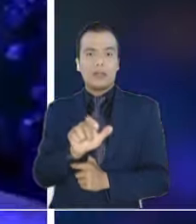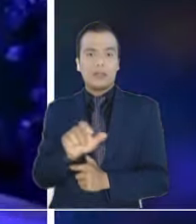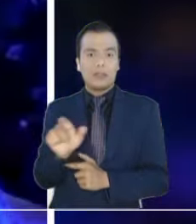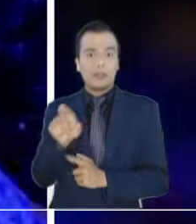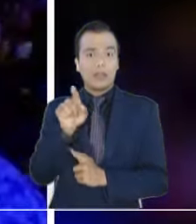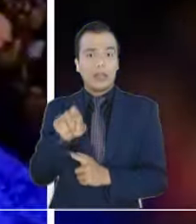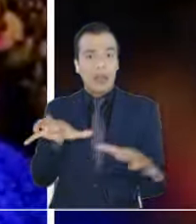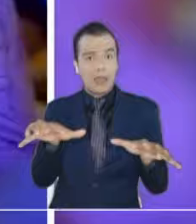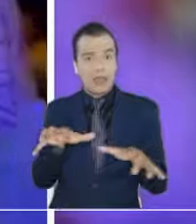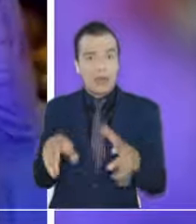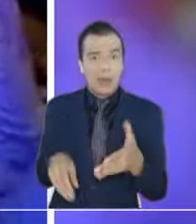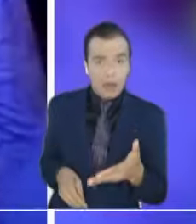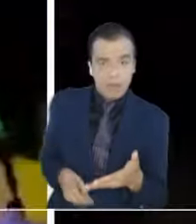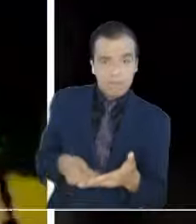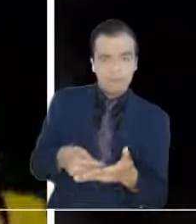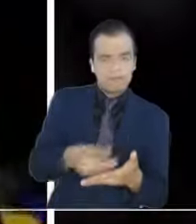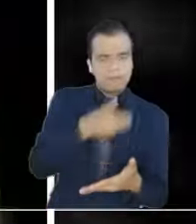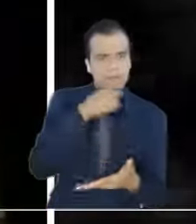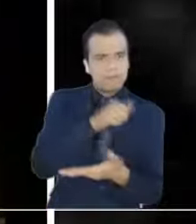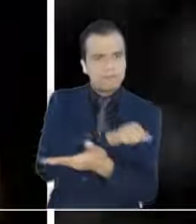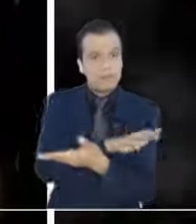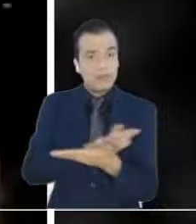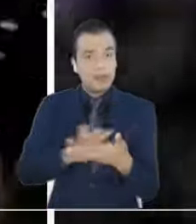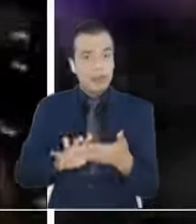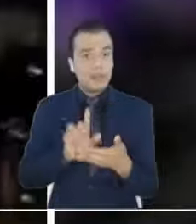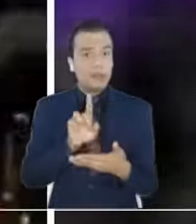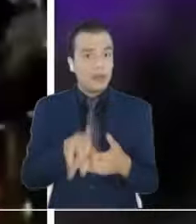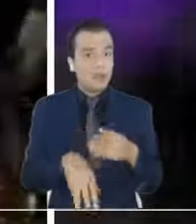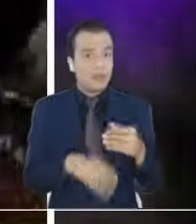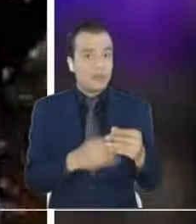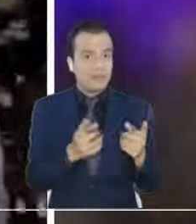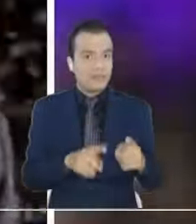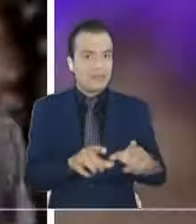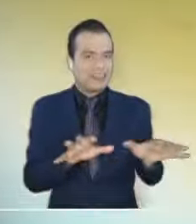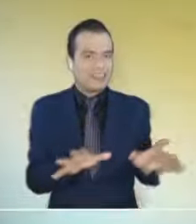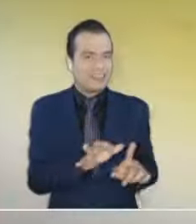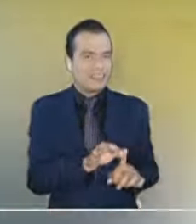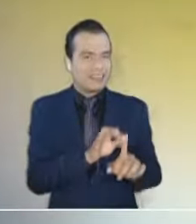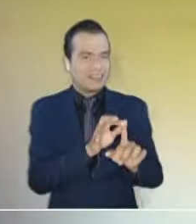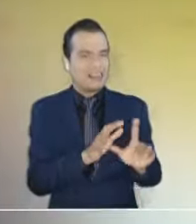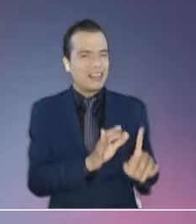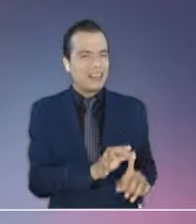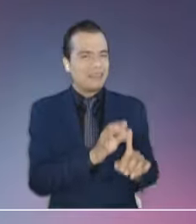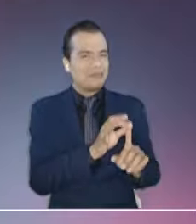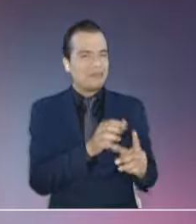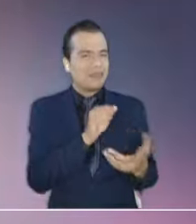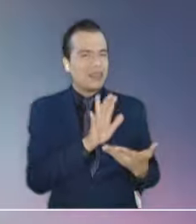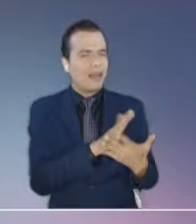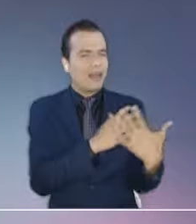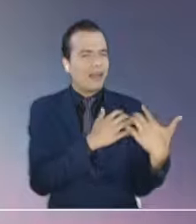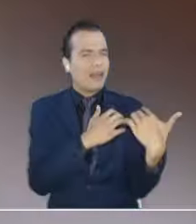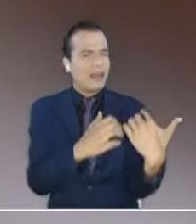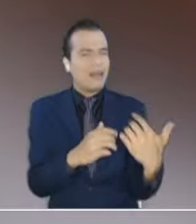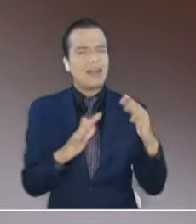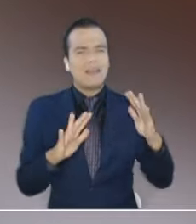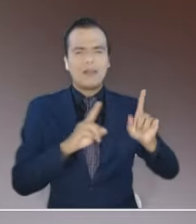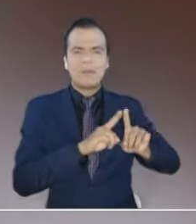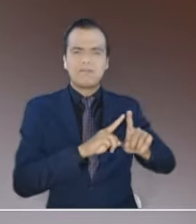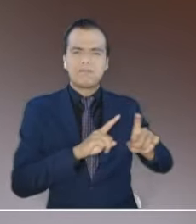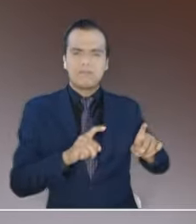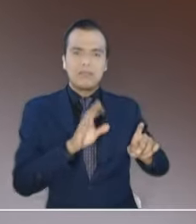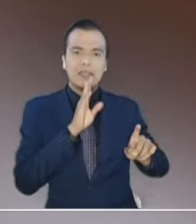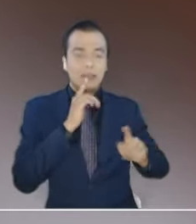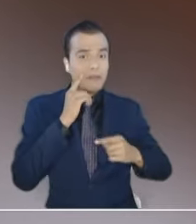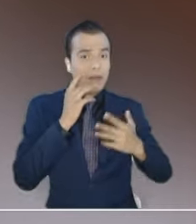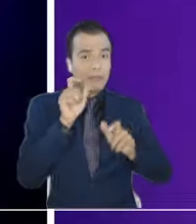la feria tiene su lado de la rumba, pues artistas de talla internacional como Marc Anthony, Los Bambam de Cuba, Felipe